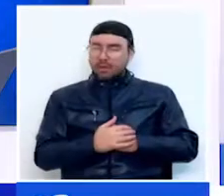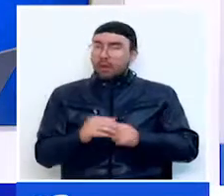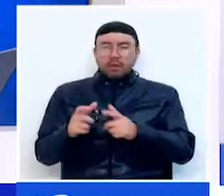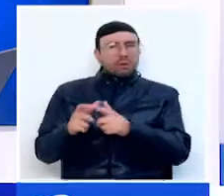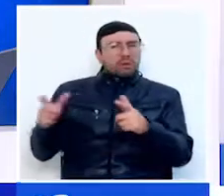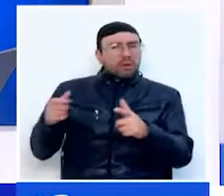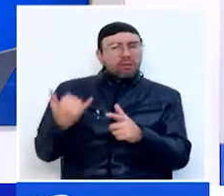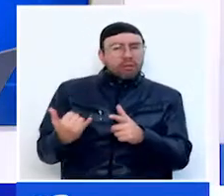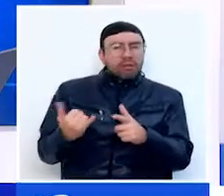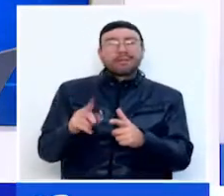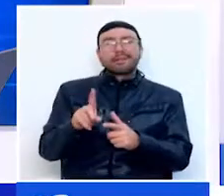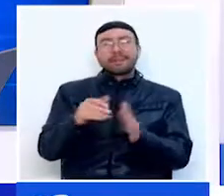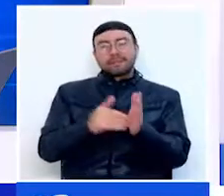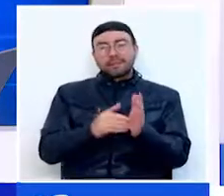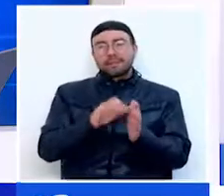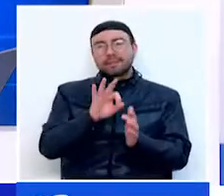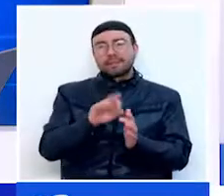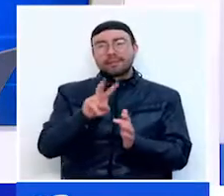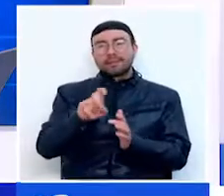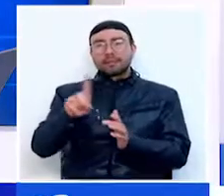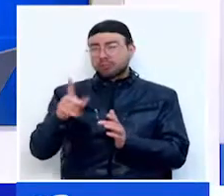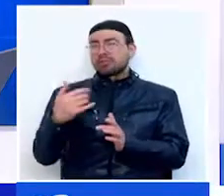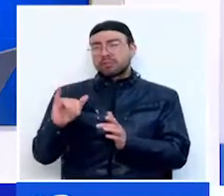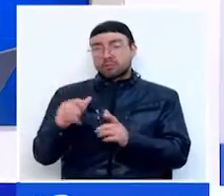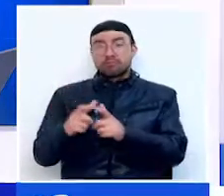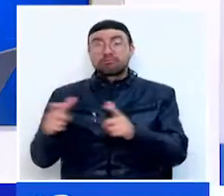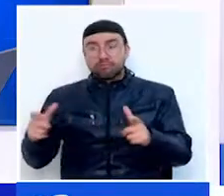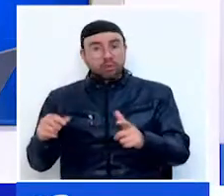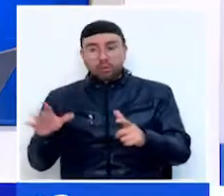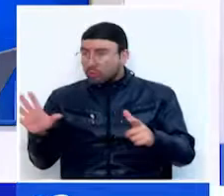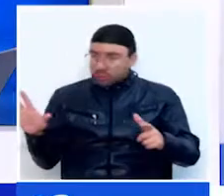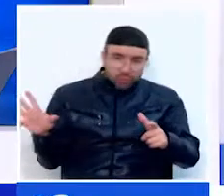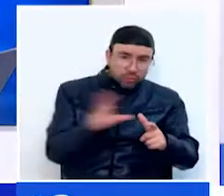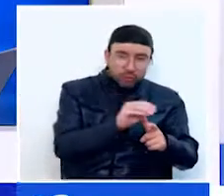se encuentran son 6,371 y la suma en total son